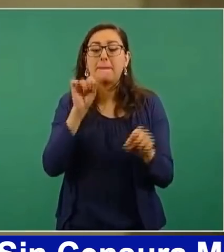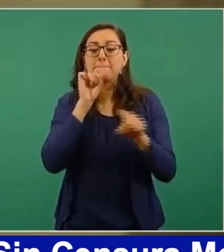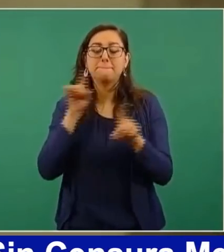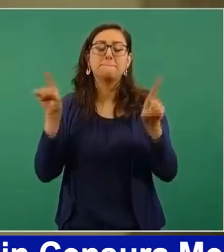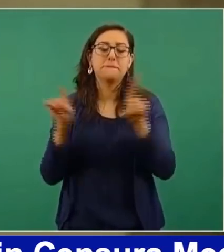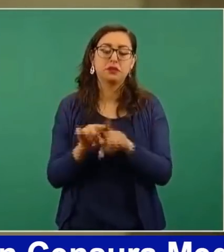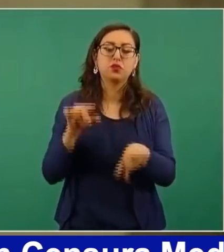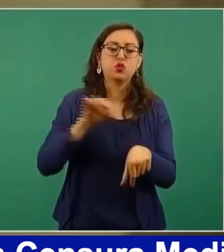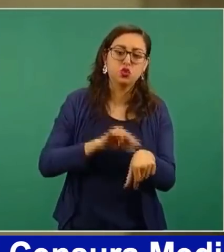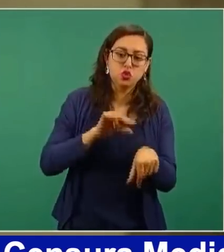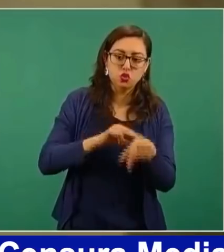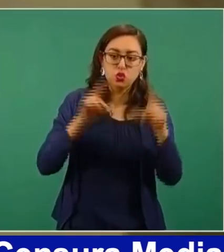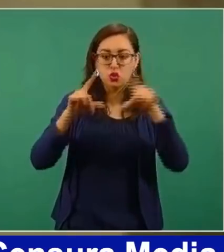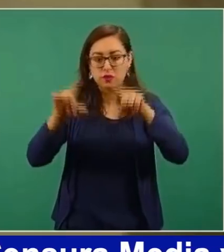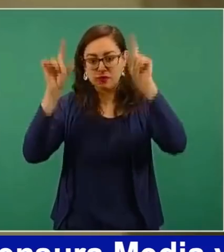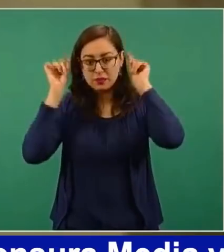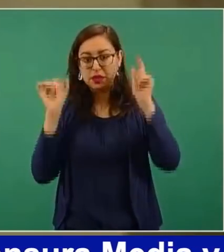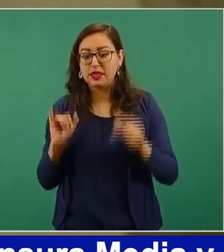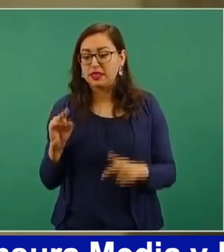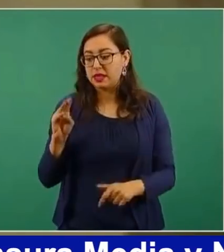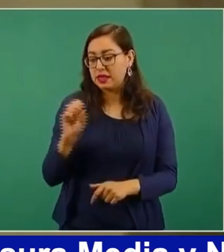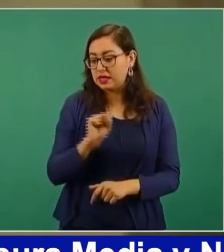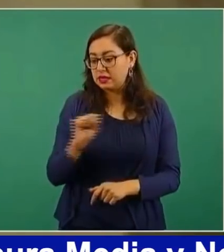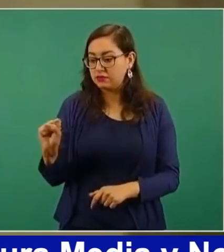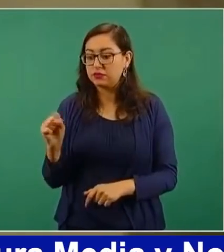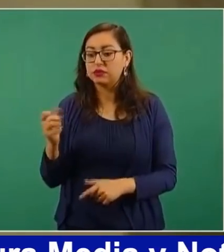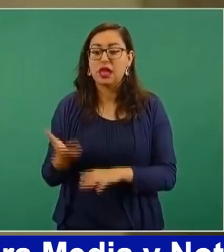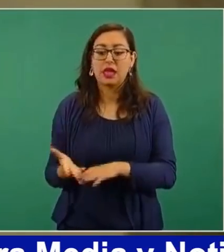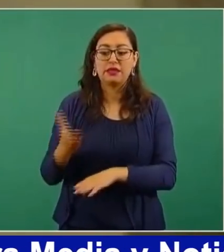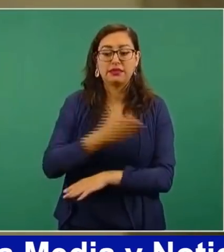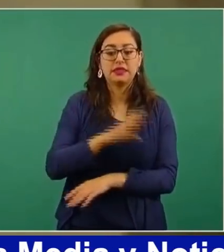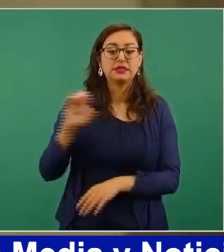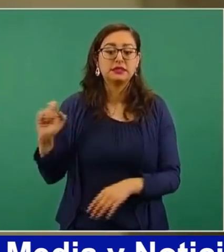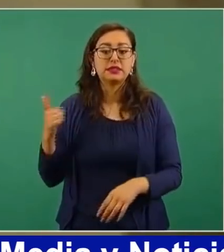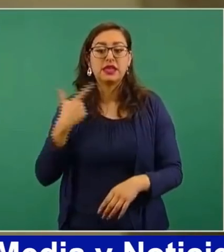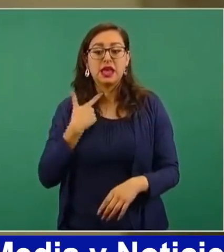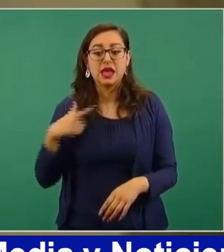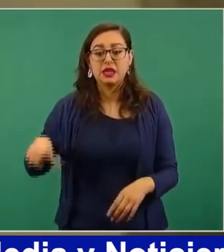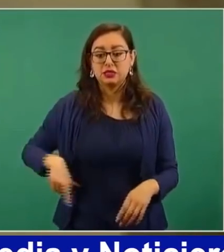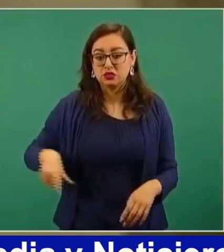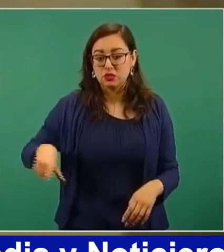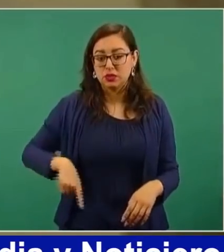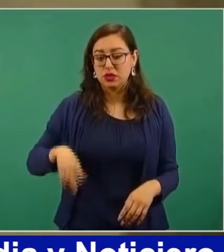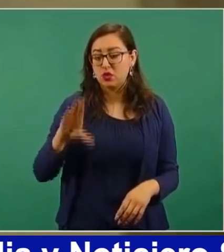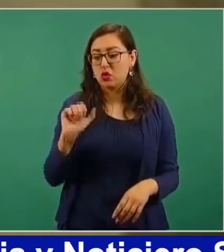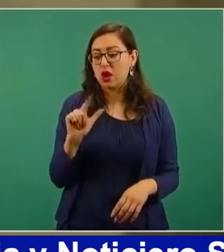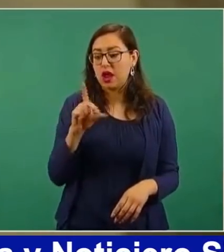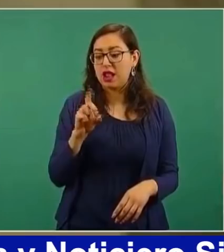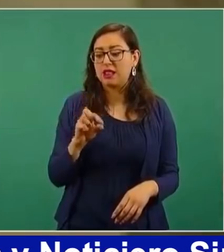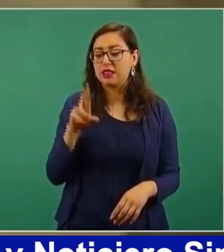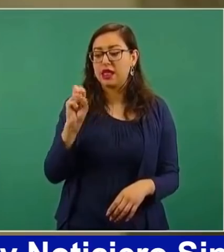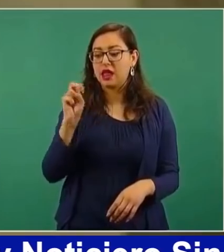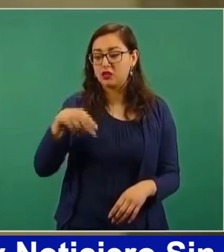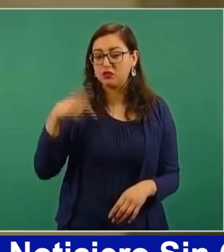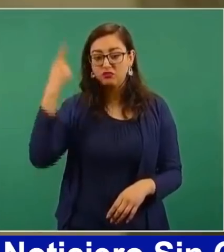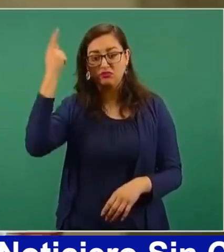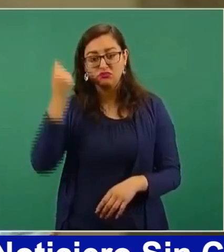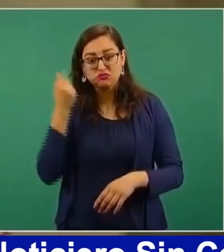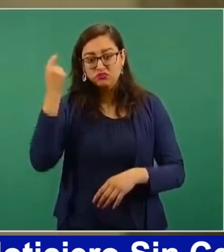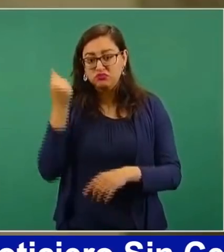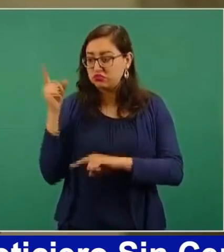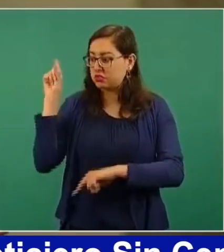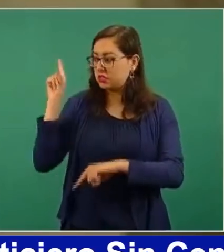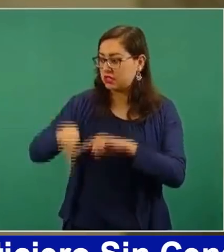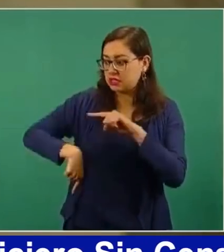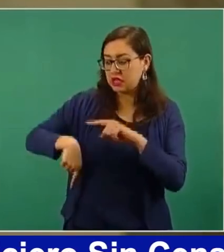IMSS también. En el gobierno de Calderón se les retiró la jubilación dinámica. Ellos, por supuesto, rechazan